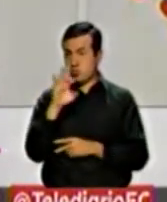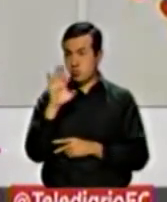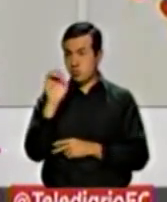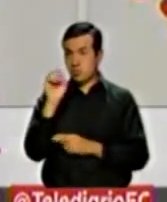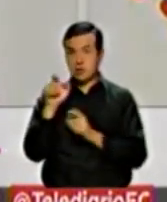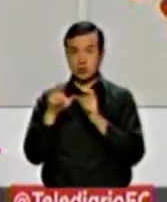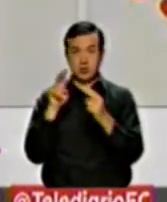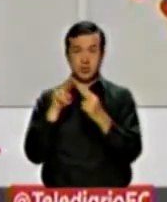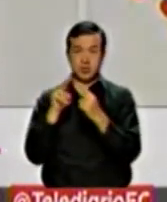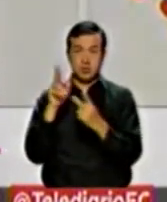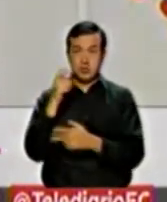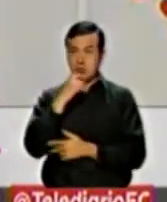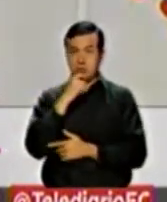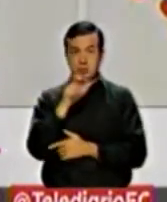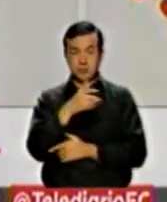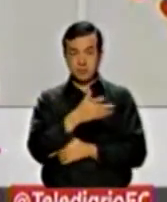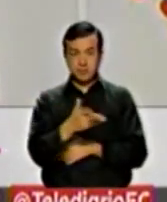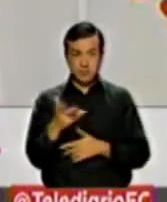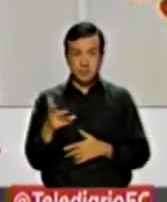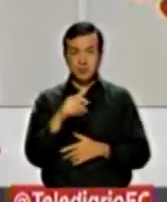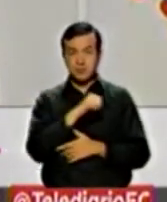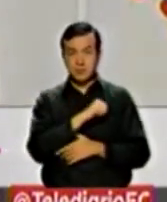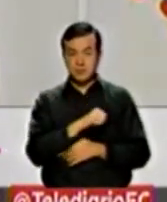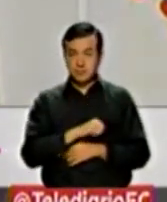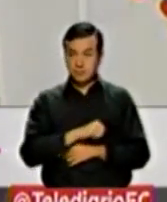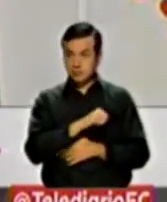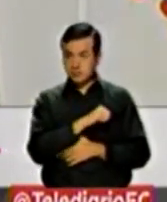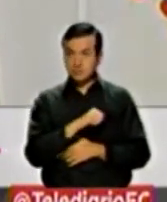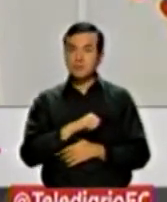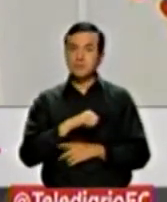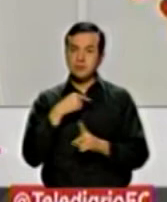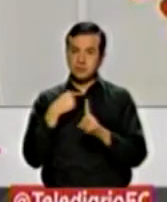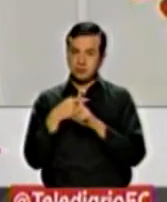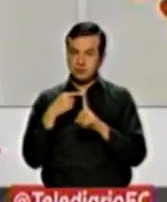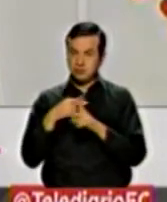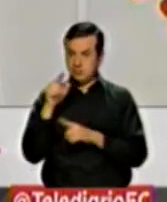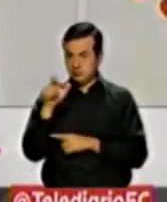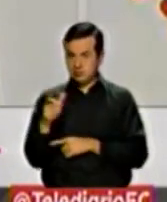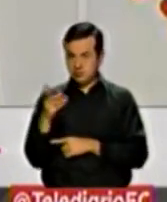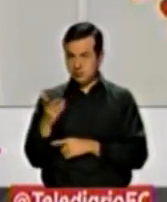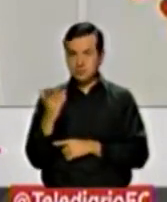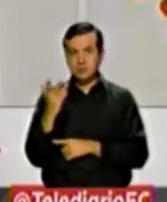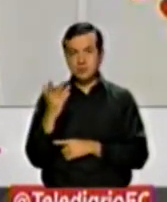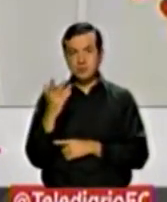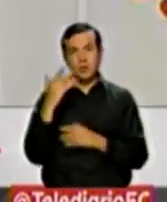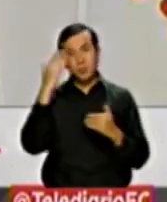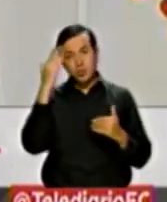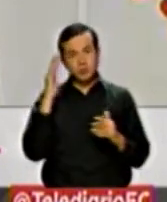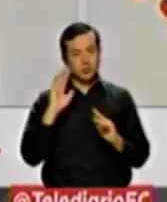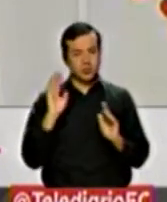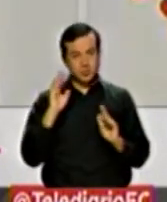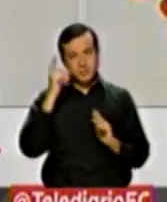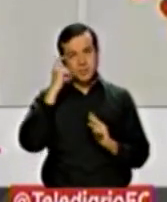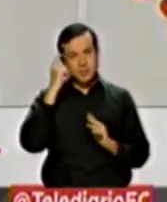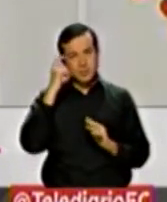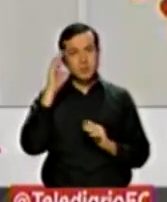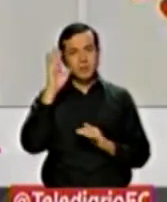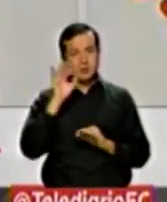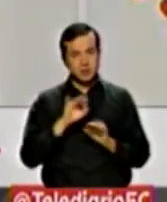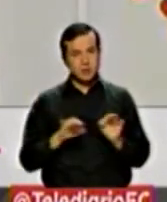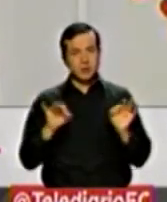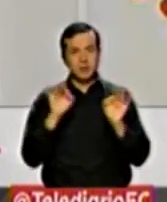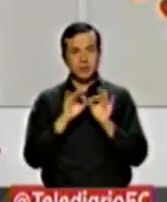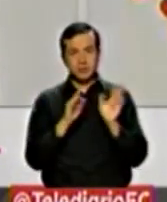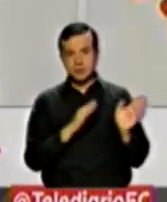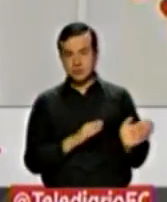hay una actitud positiva respecto a él, más allá de lo político. Y yo diría también